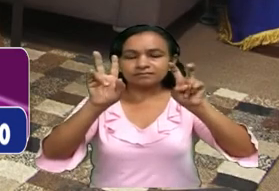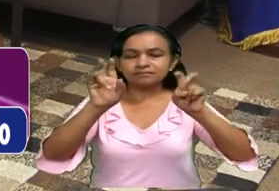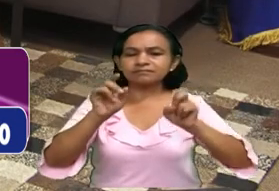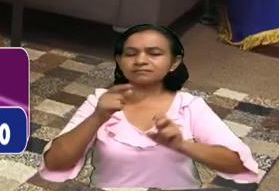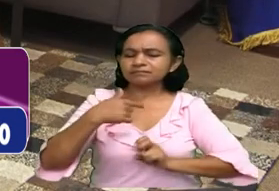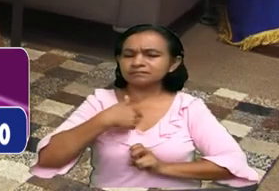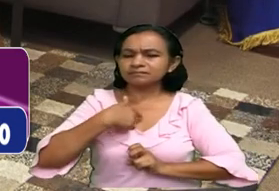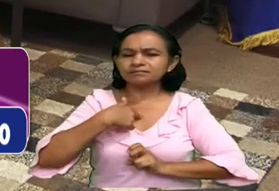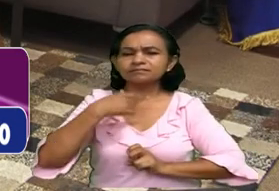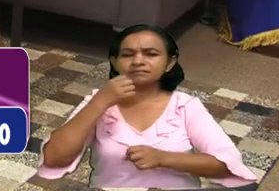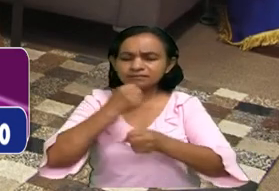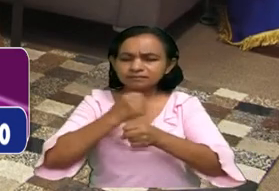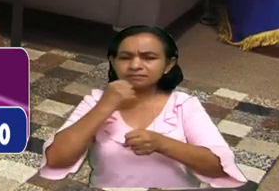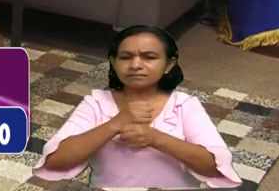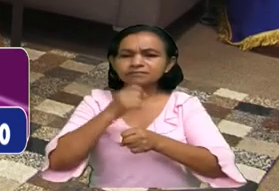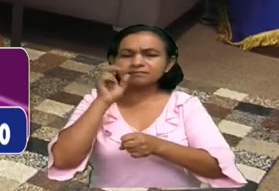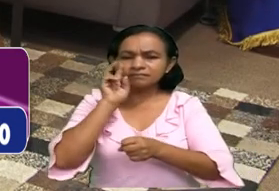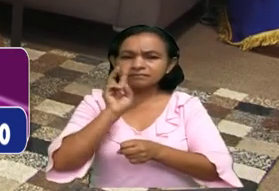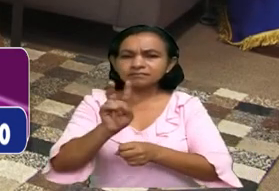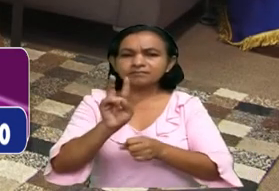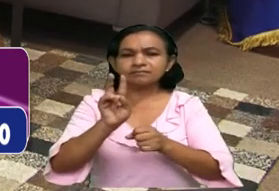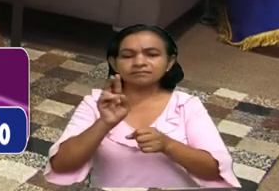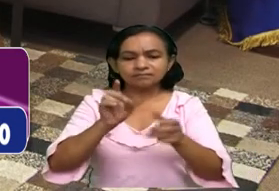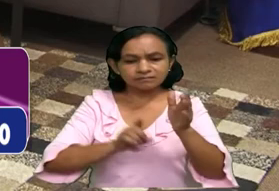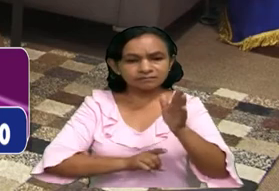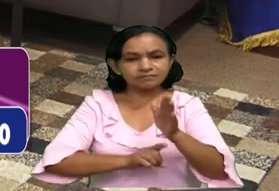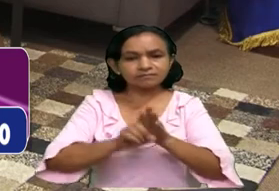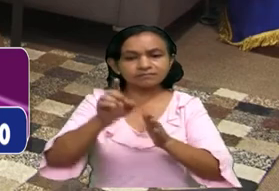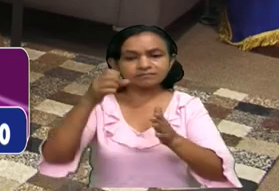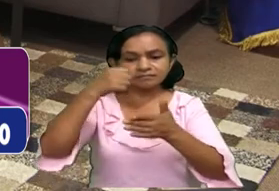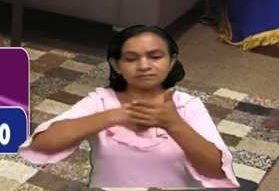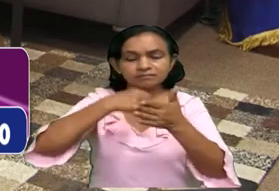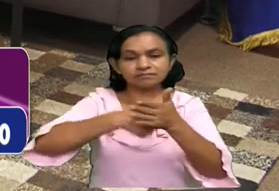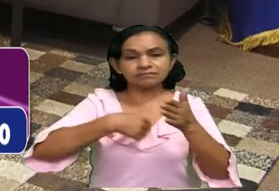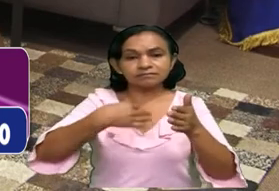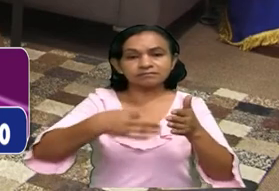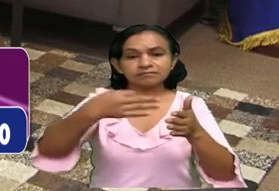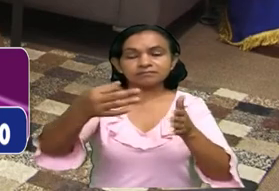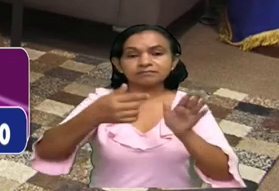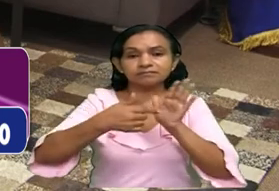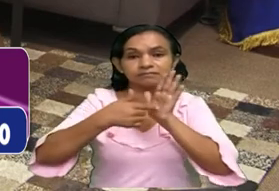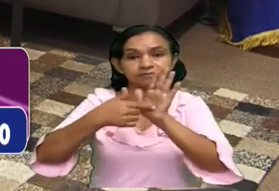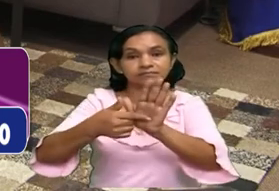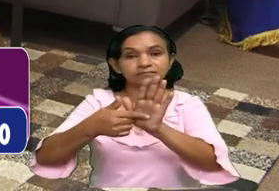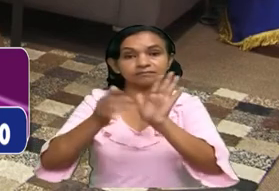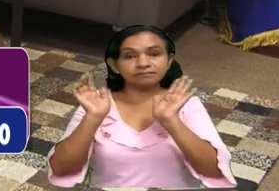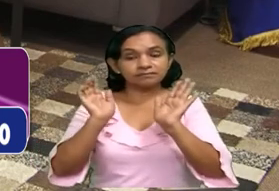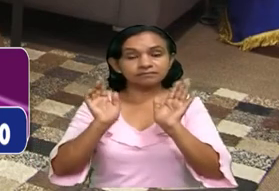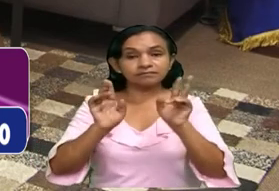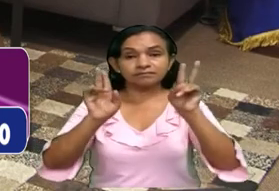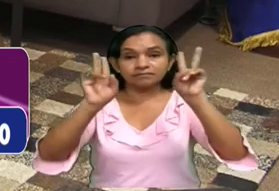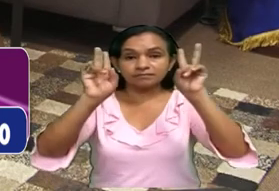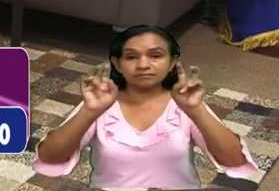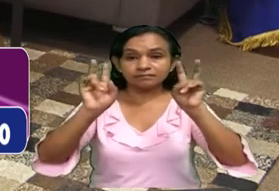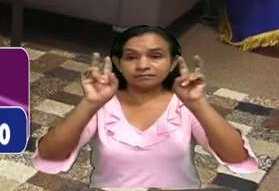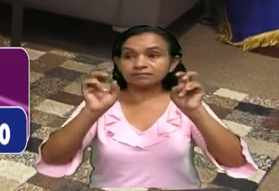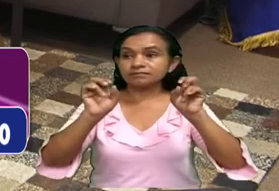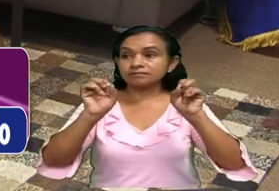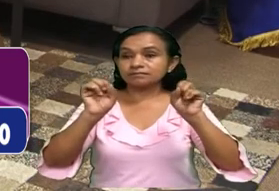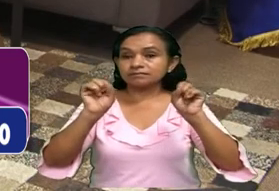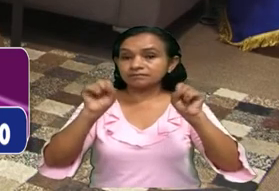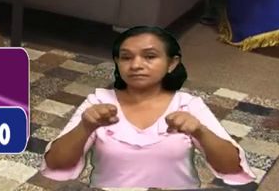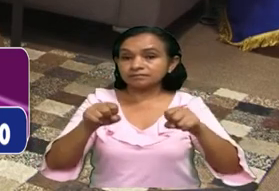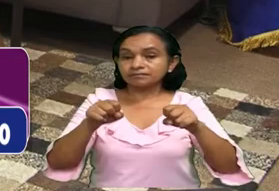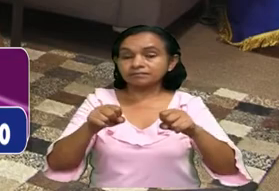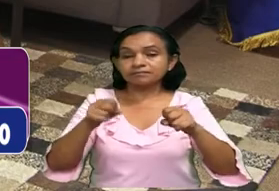nosotros estamos trabajando. Tenemos desafíos importantes. Por ejemplo, tenemos un tema, yo diría, casi